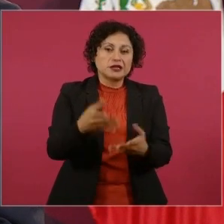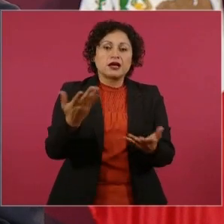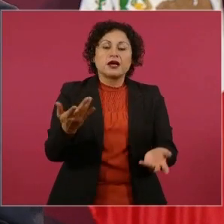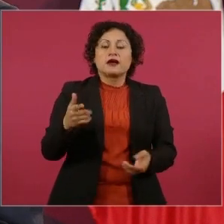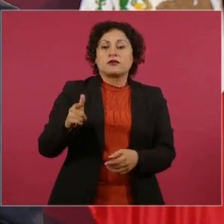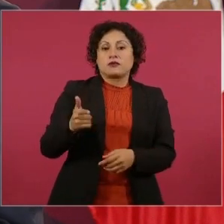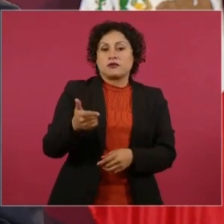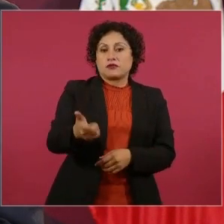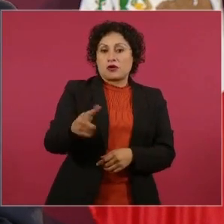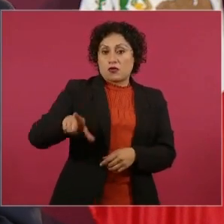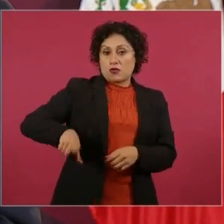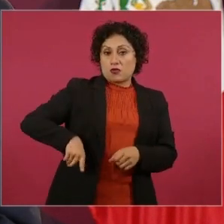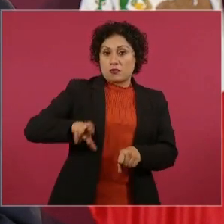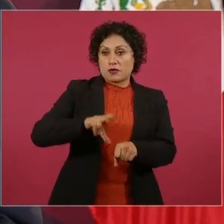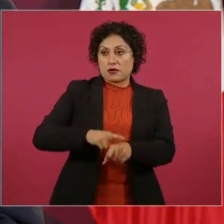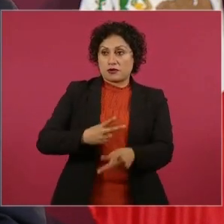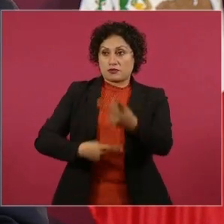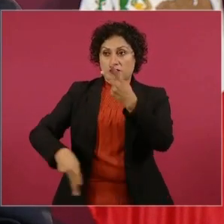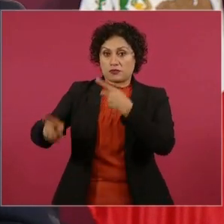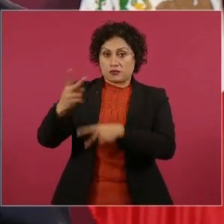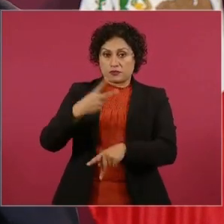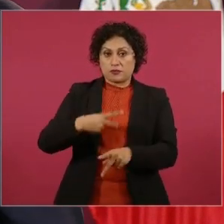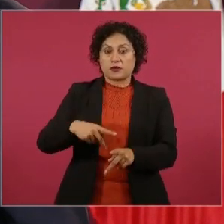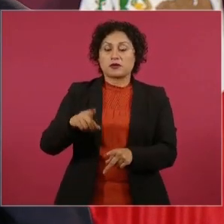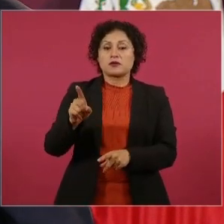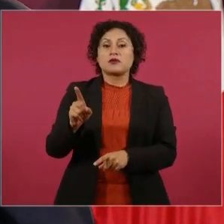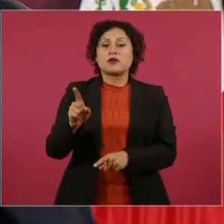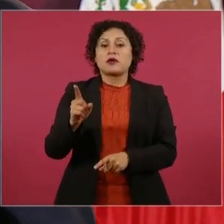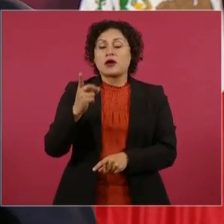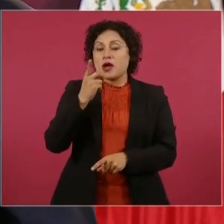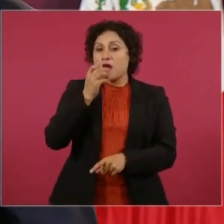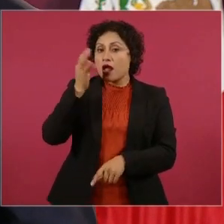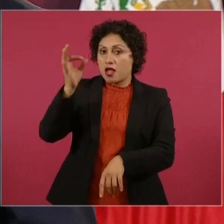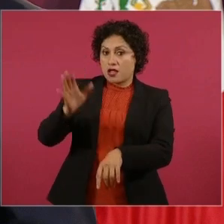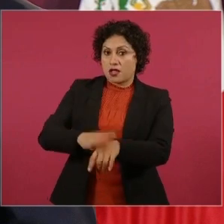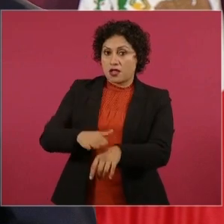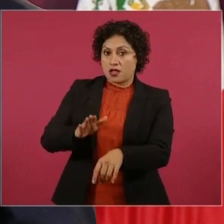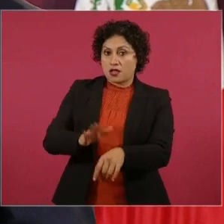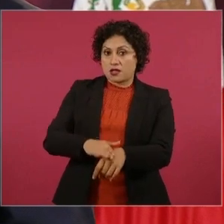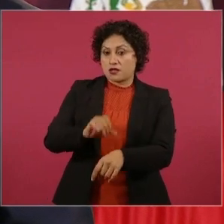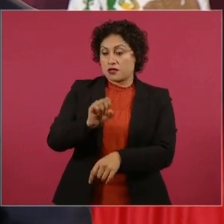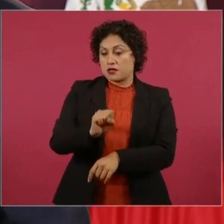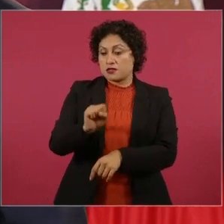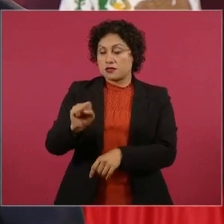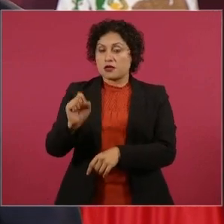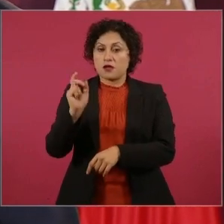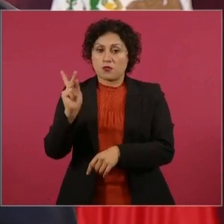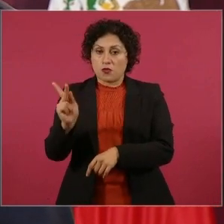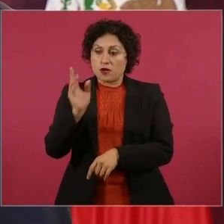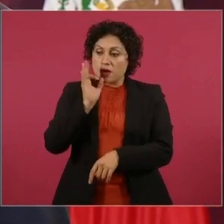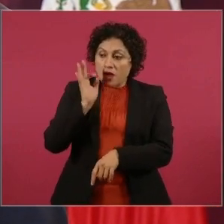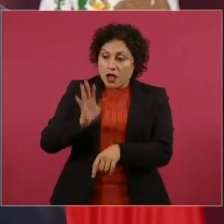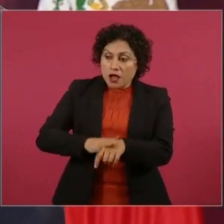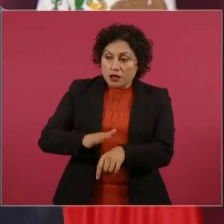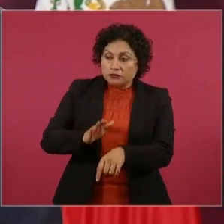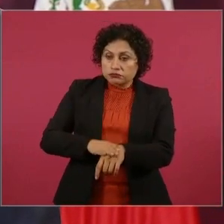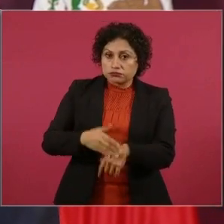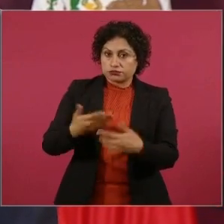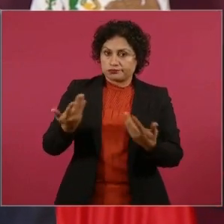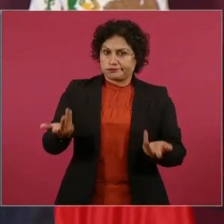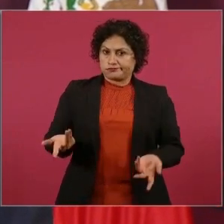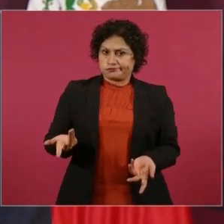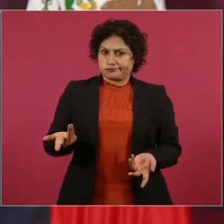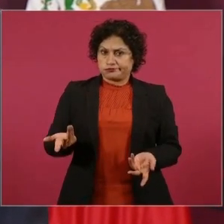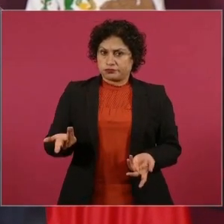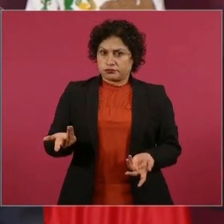este le dijo a a la secretaria de seguridad pública que su interés